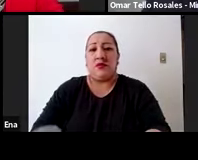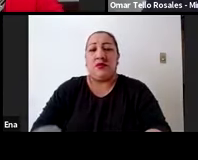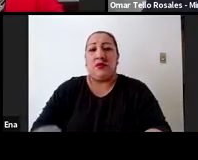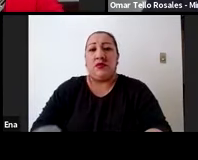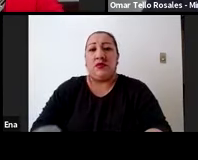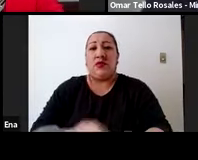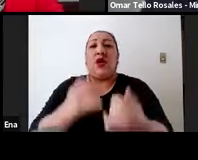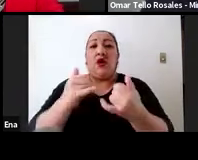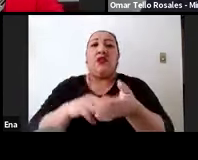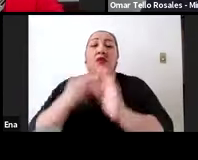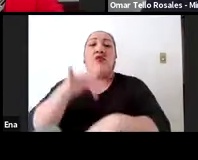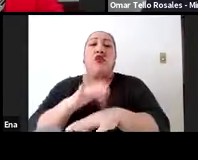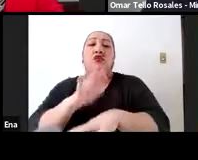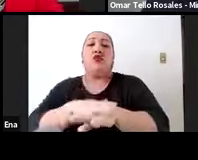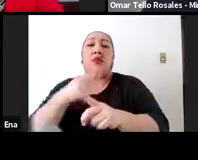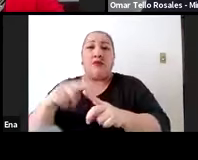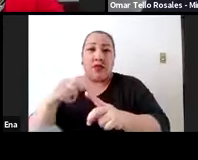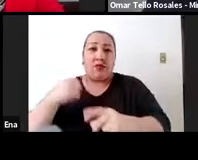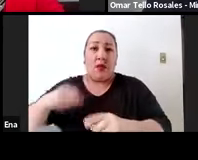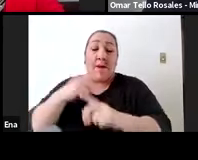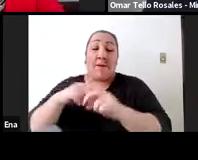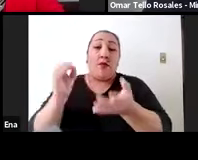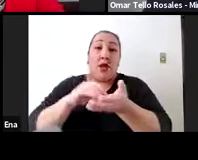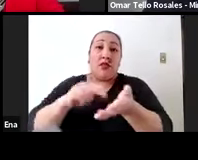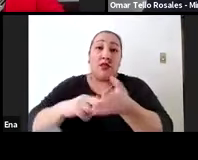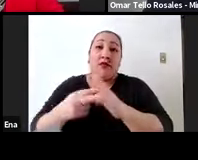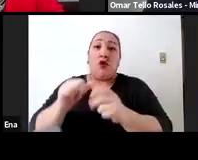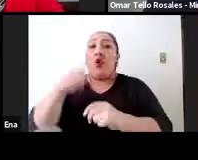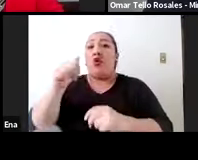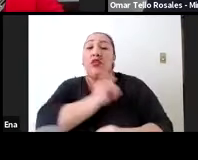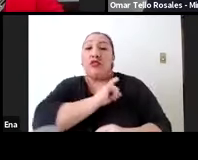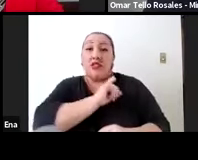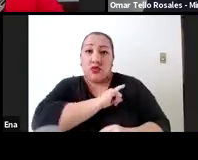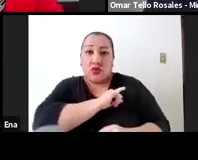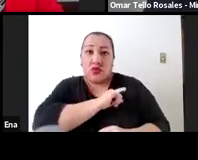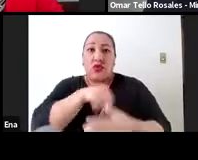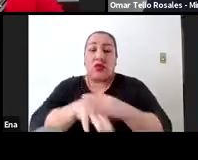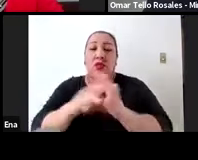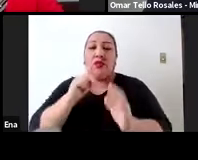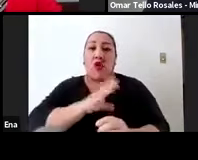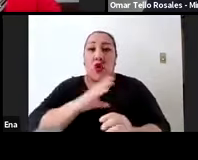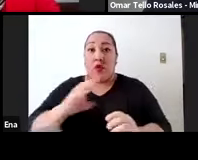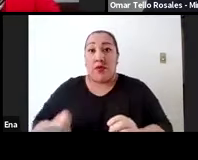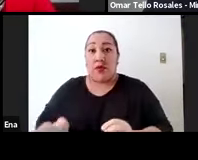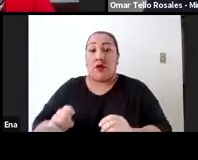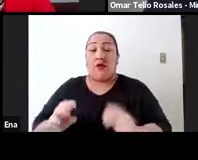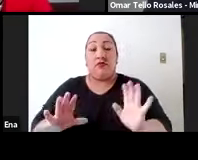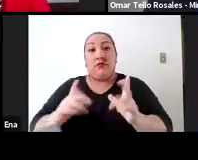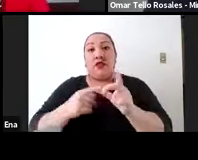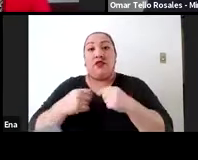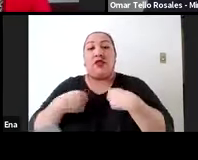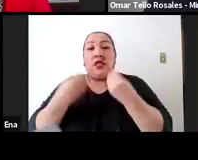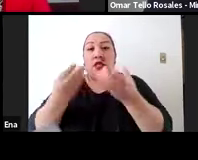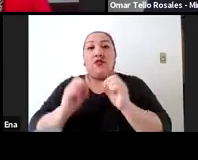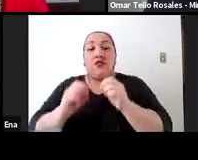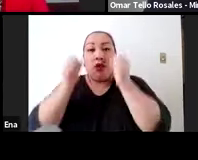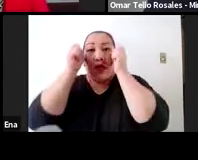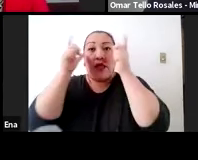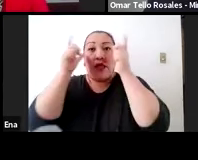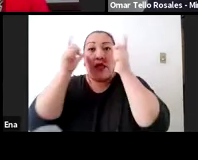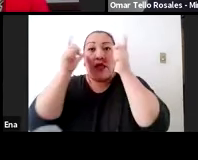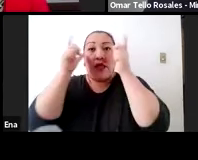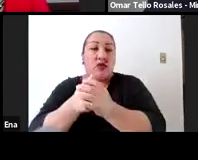tocado el caso de los municipios, pero también está ocurriendo en otras entidades estatales. Así que debemos estar muy alertas. Si